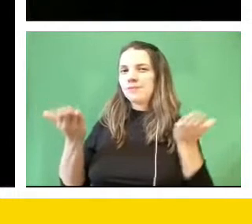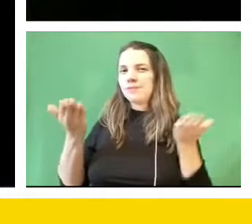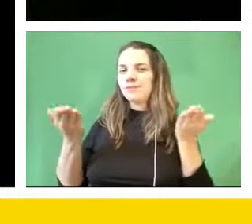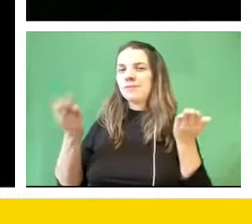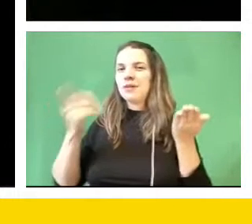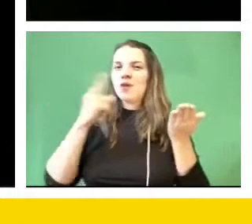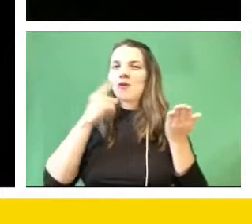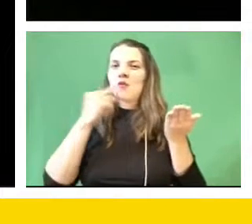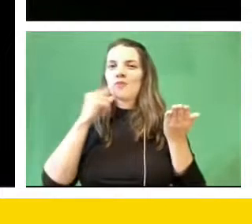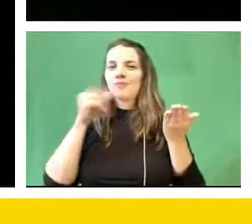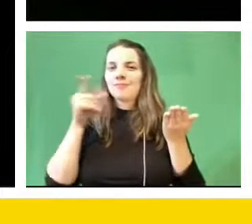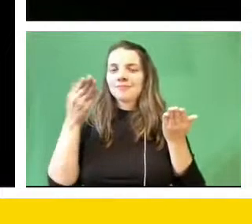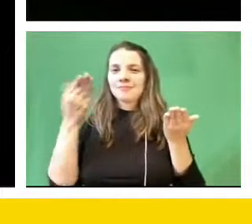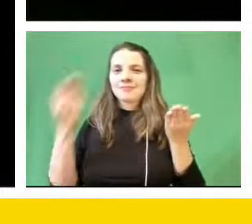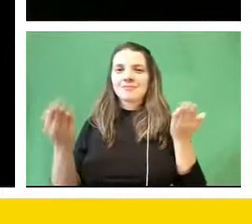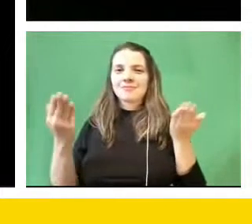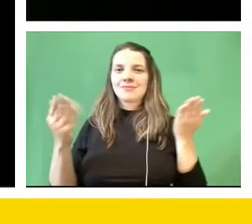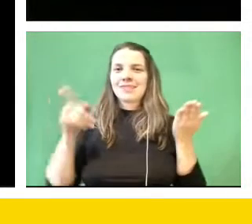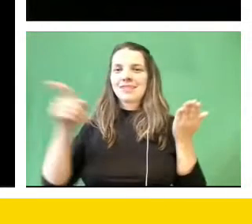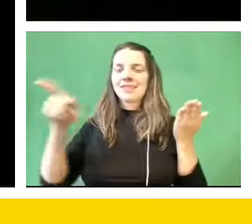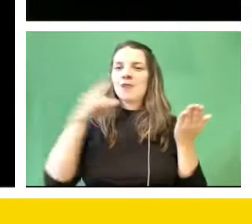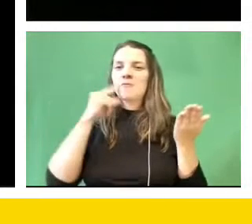hay algunas preguntas en donde el valor fue